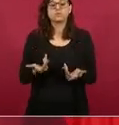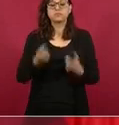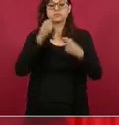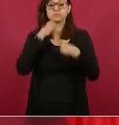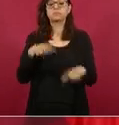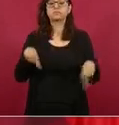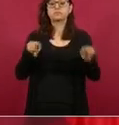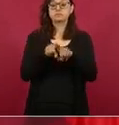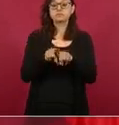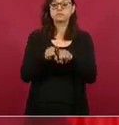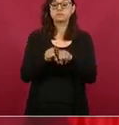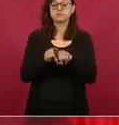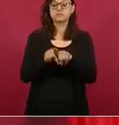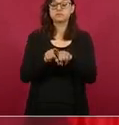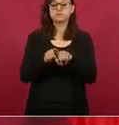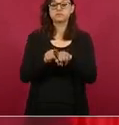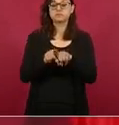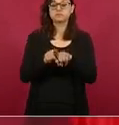que